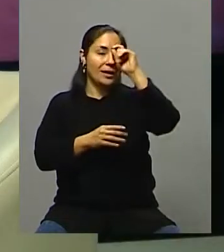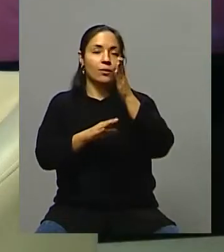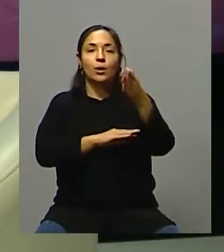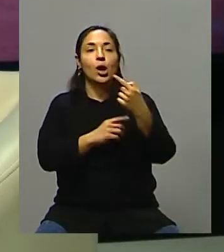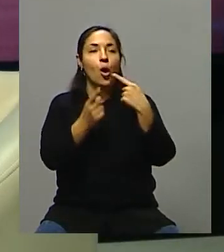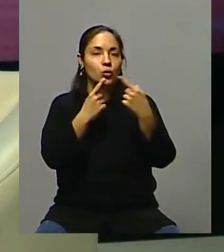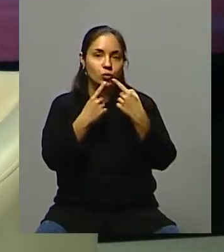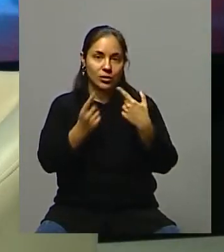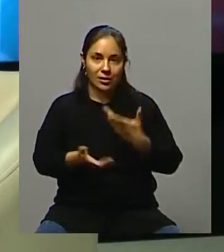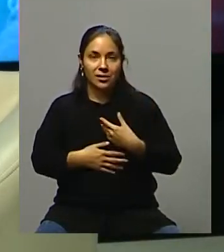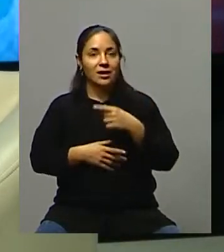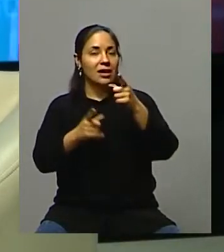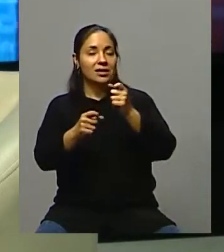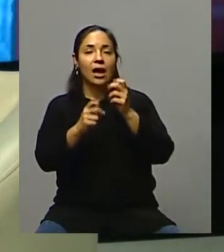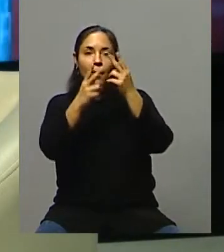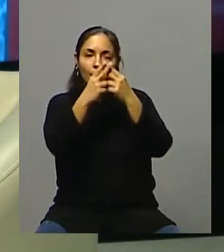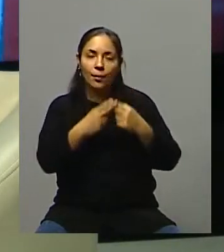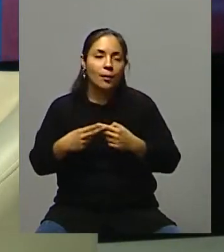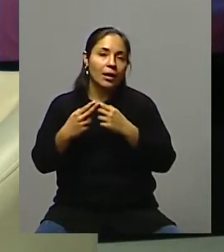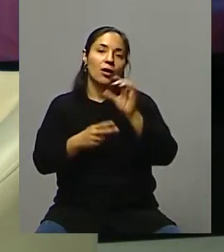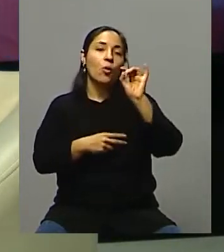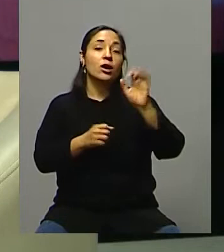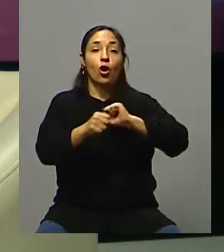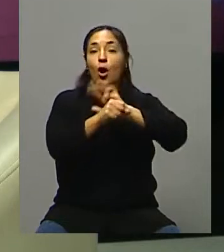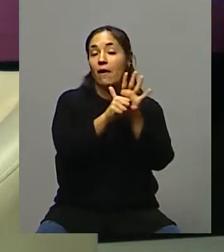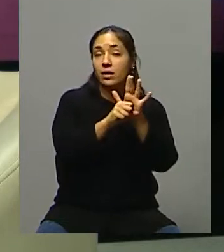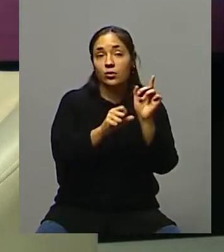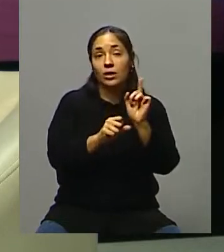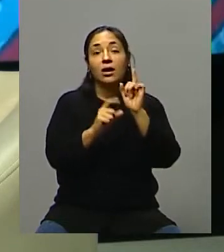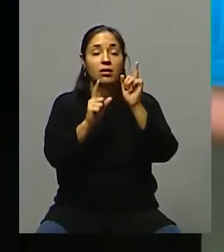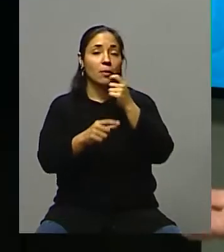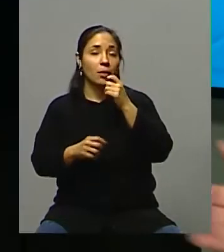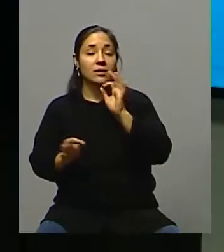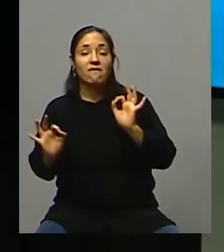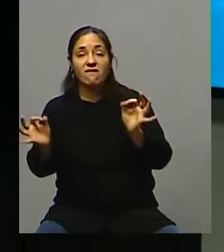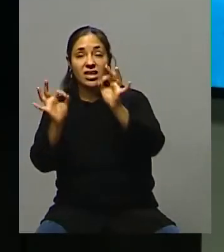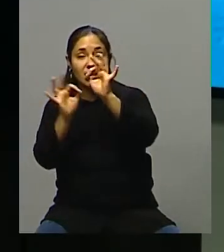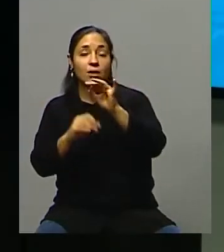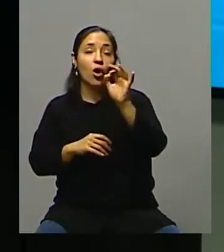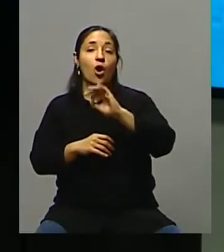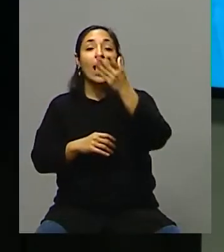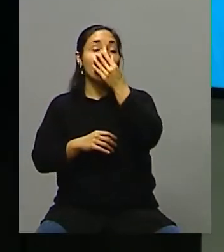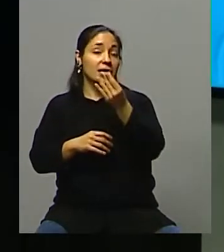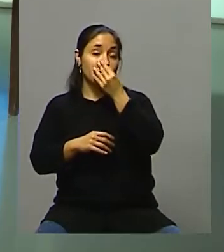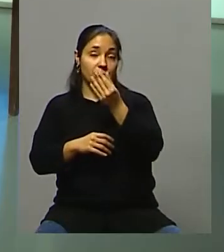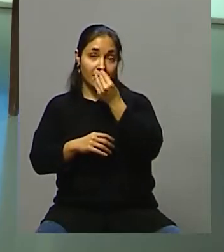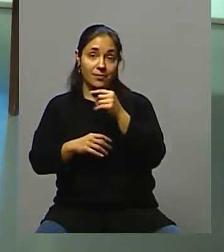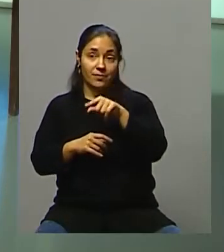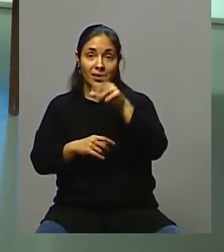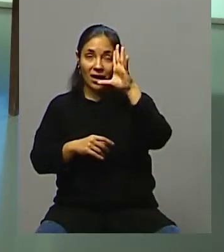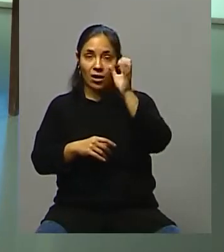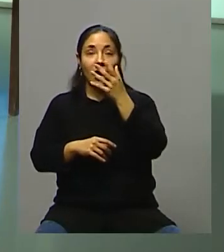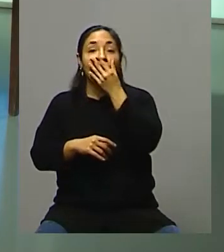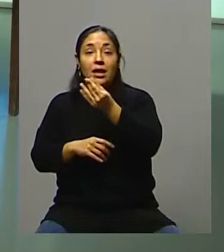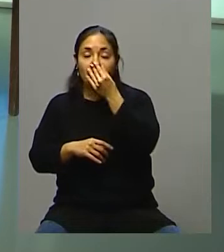hay que hacer diagnóstico, no solo coronavirus, ¿no? Un cuadro bacteriano, gripe, ¿sí? La gripe, que recordemos que no es un cuadro leve